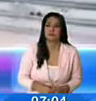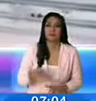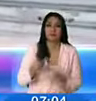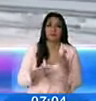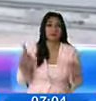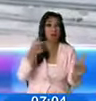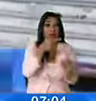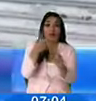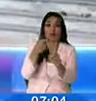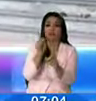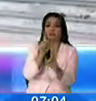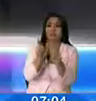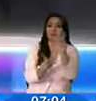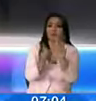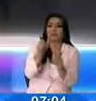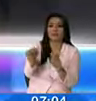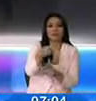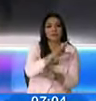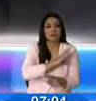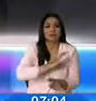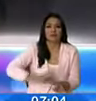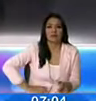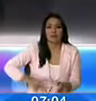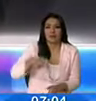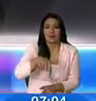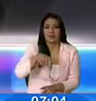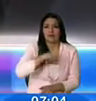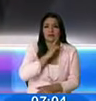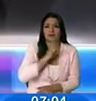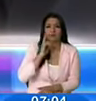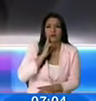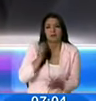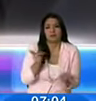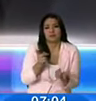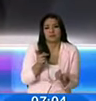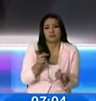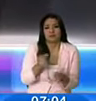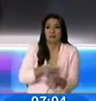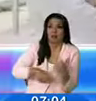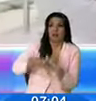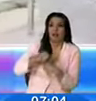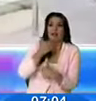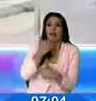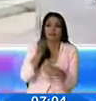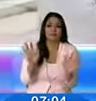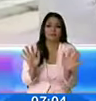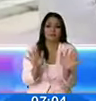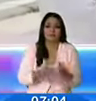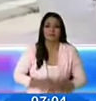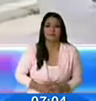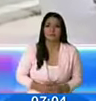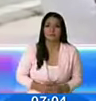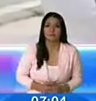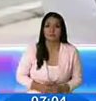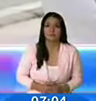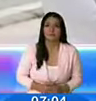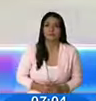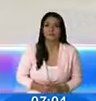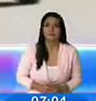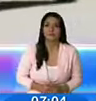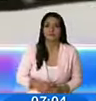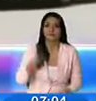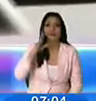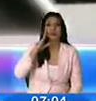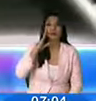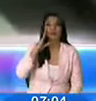No, porque había gente cristiana aquí. No, ellos no reaccionaron nada. El suboficial Isurieta afirma que hasta